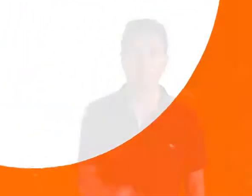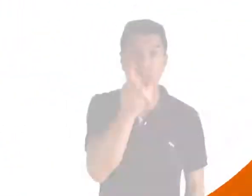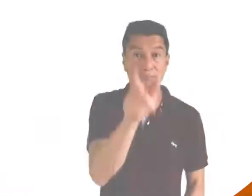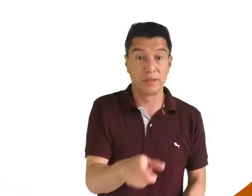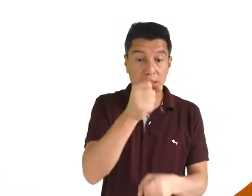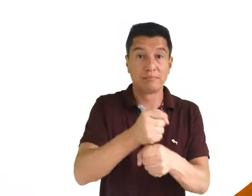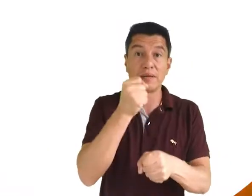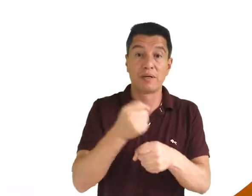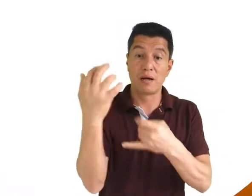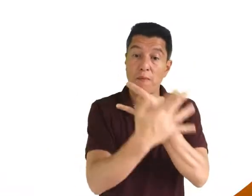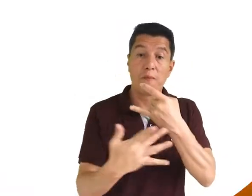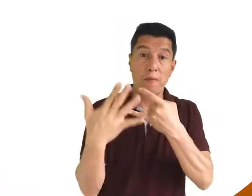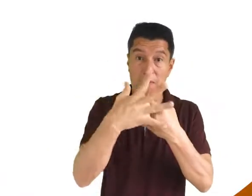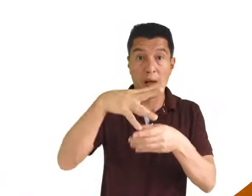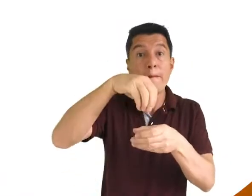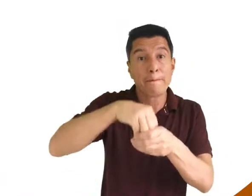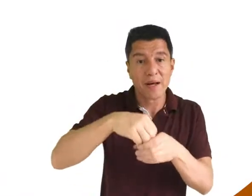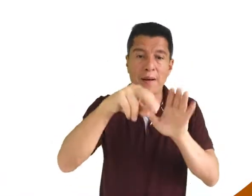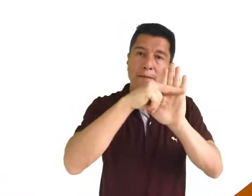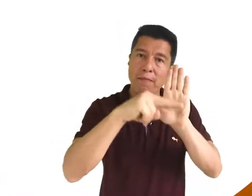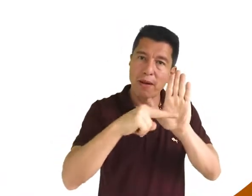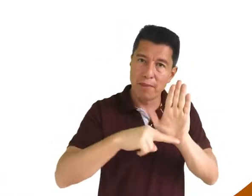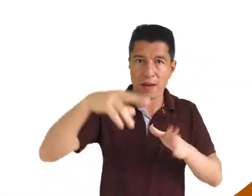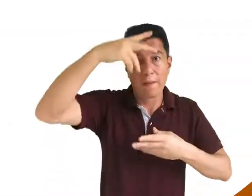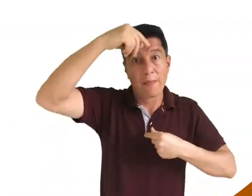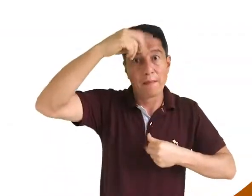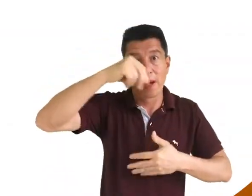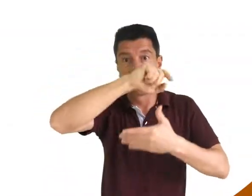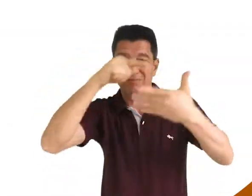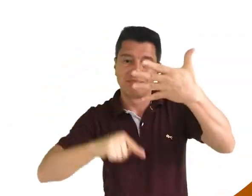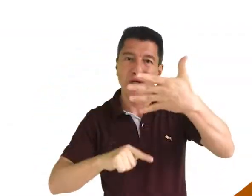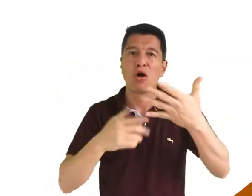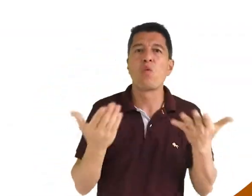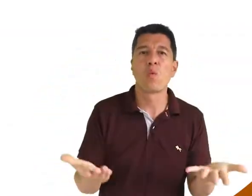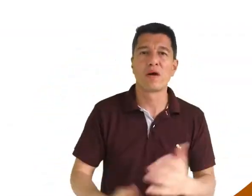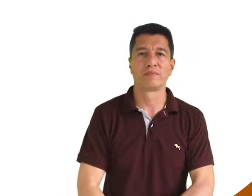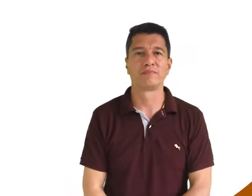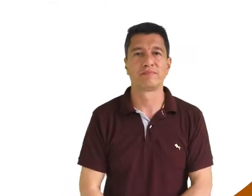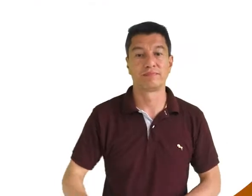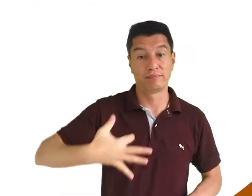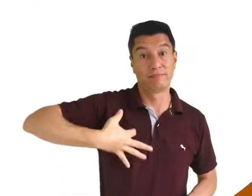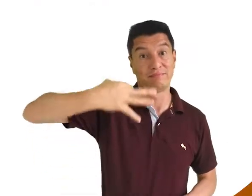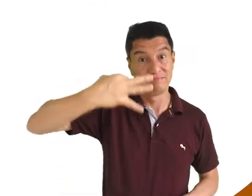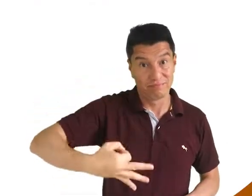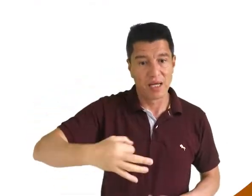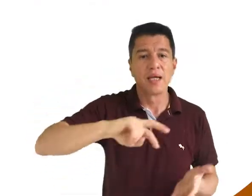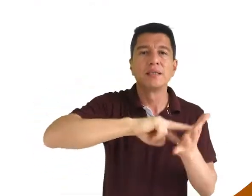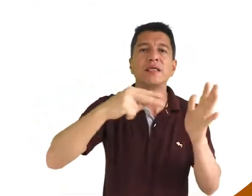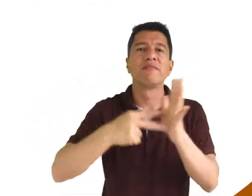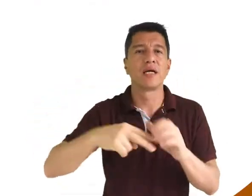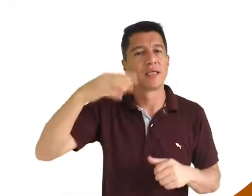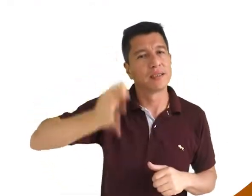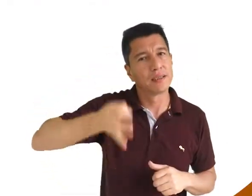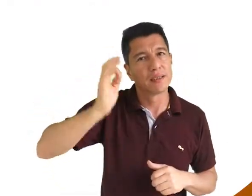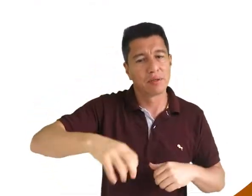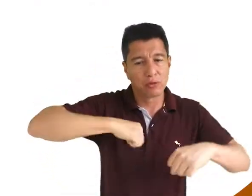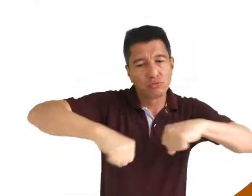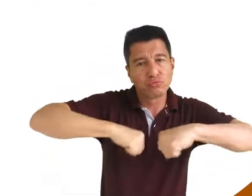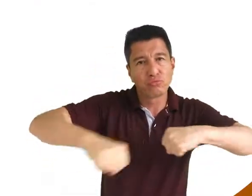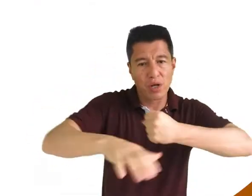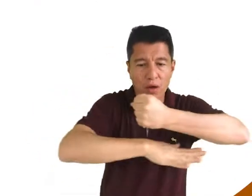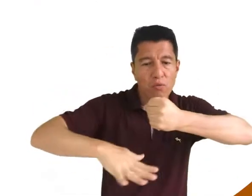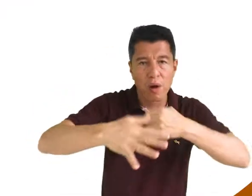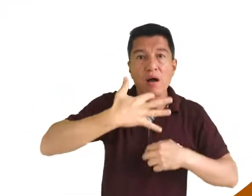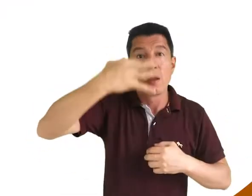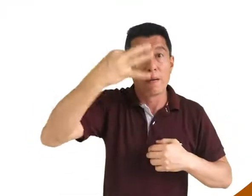Principios y valores del funcionario de la Universidad de Cundinamarca. Honestidad. Actúa siempre con fundamento en la verdad, cumpliendo